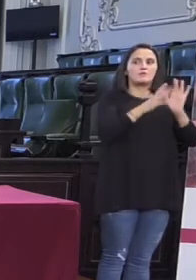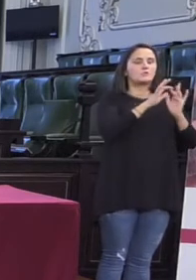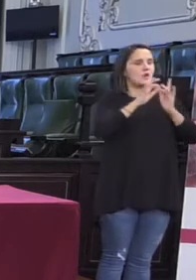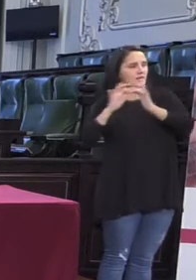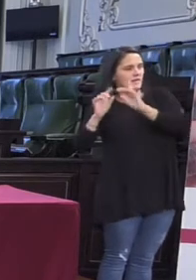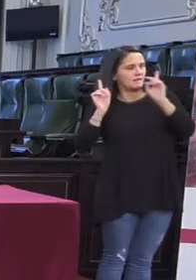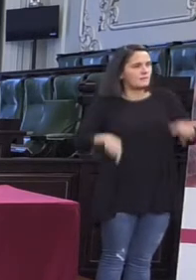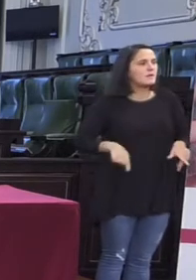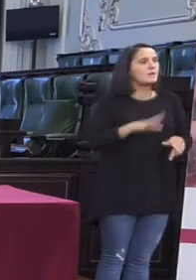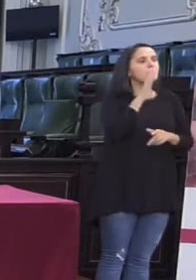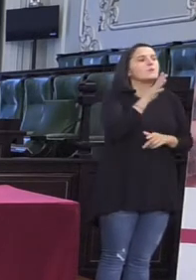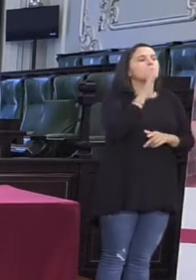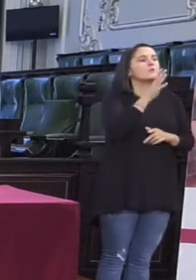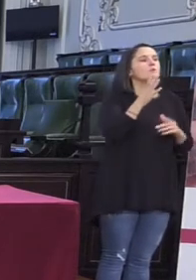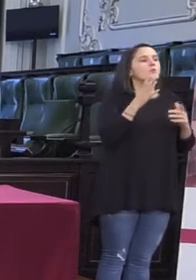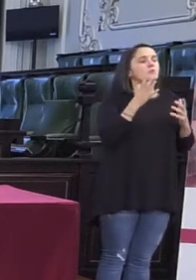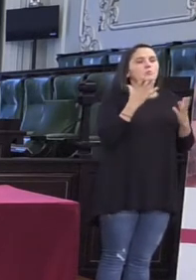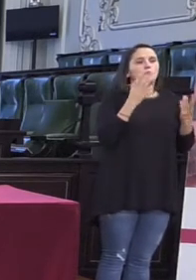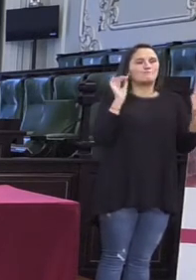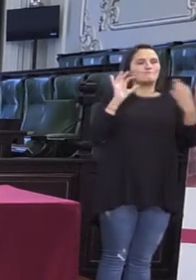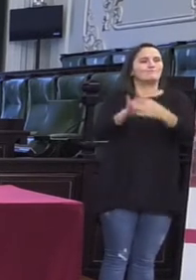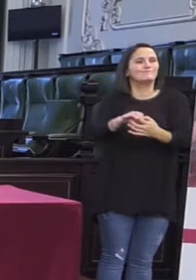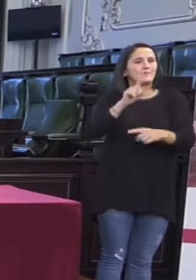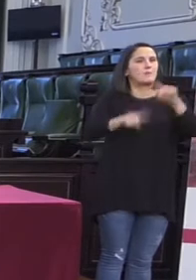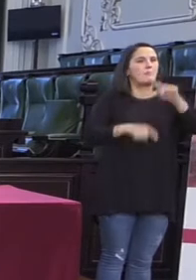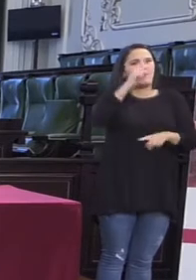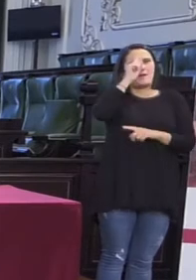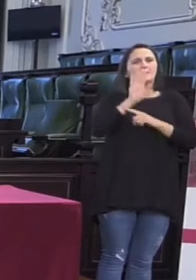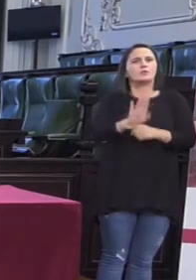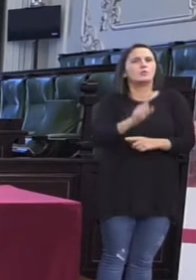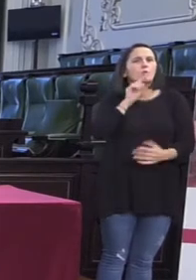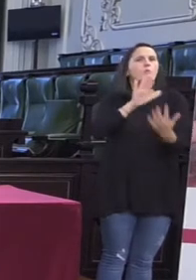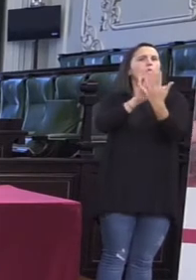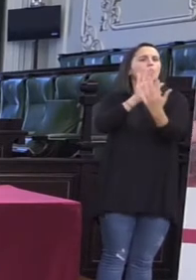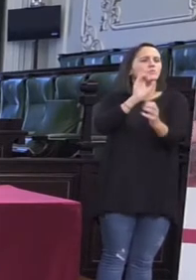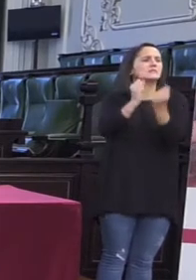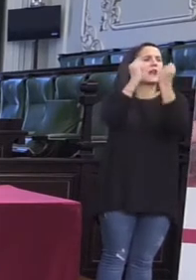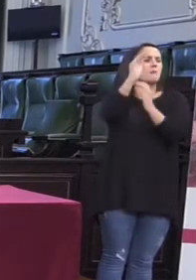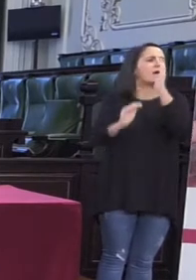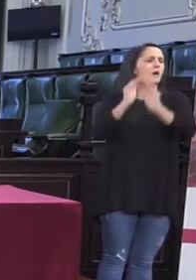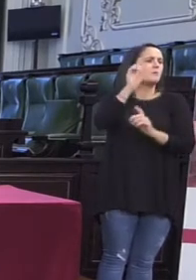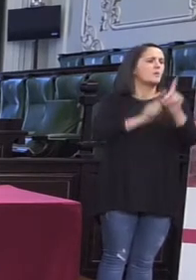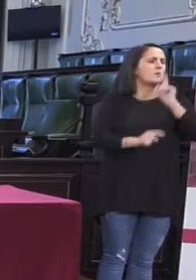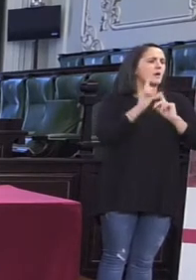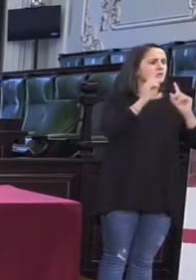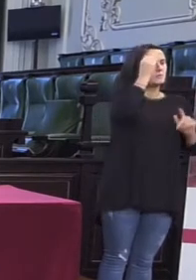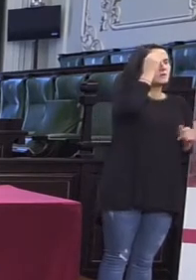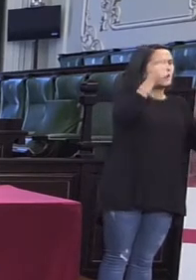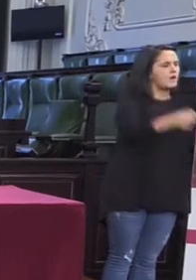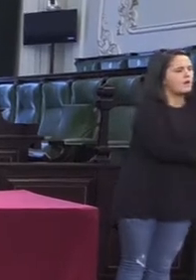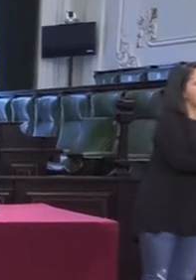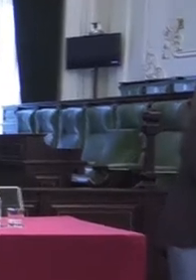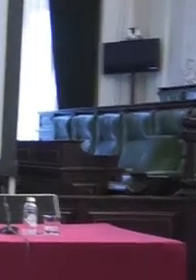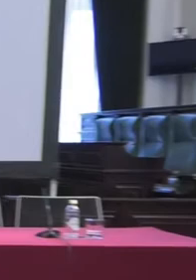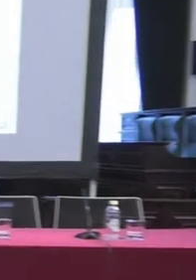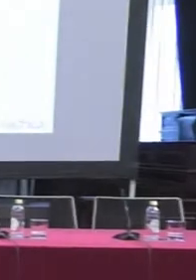nada, porque tiene muchísimo que ver con la actitud. ¿Cómo afrontas un problema? Pues si lo haces desde el optimismo, viendo